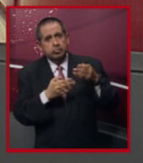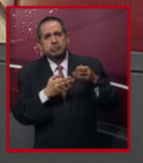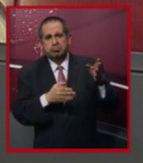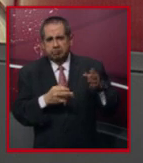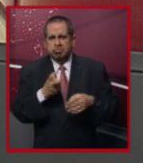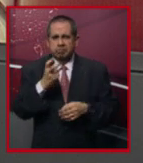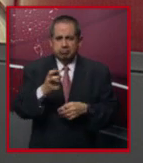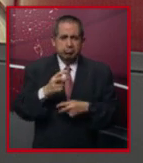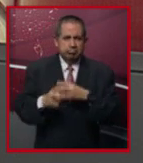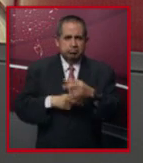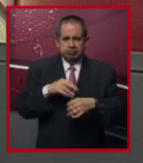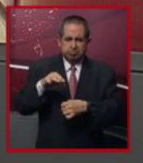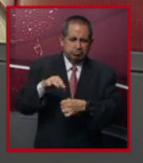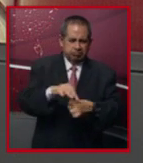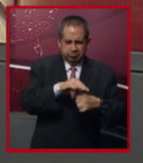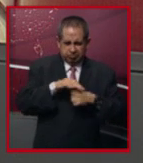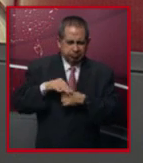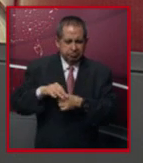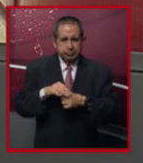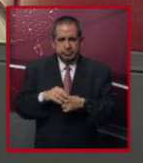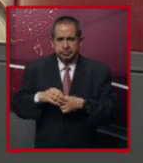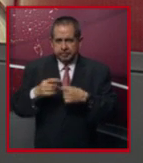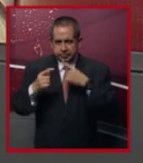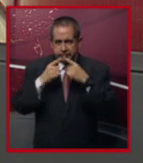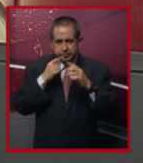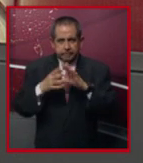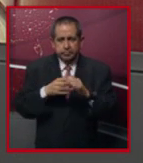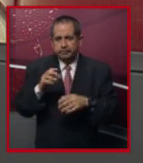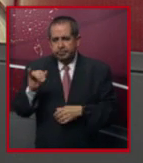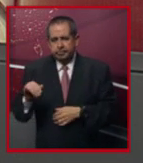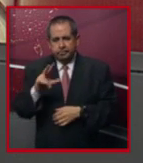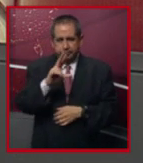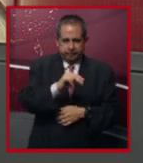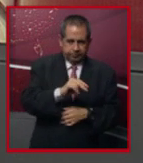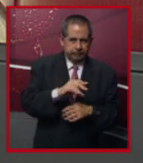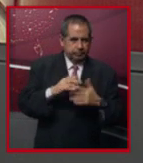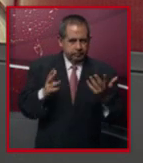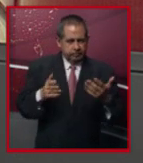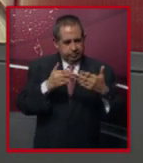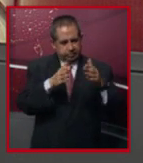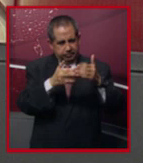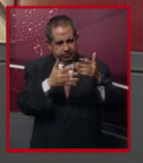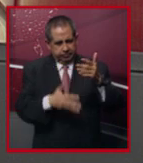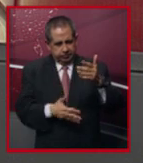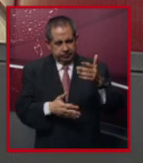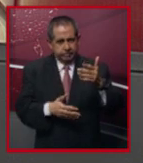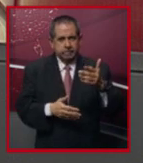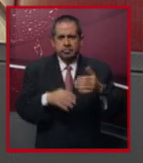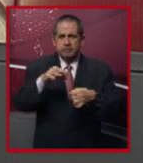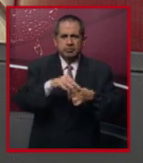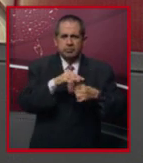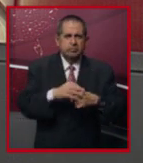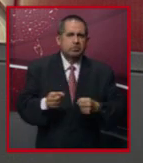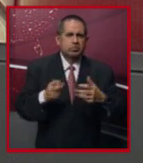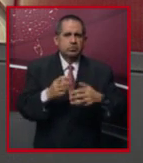antes, y se dio pues, la discusión a favor en lo general y se dio la